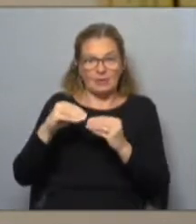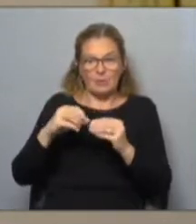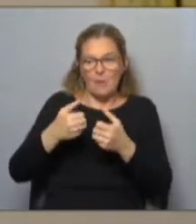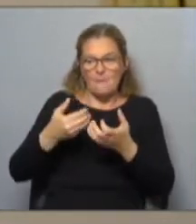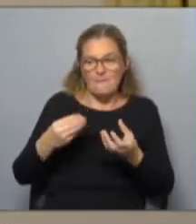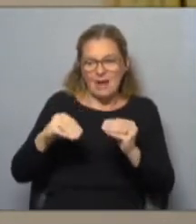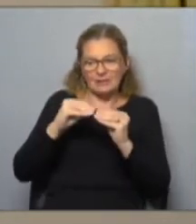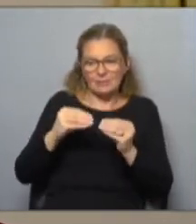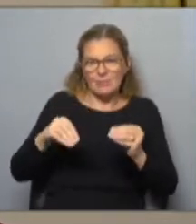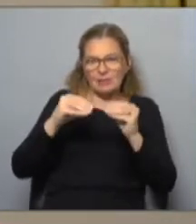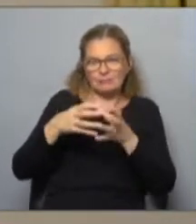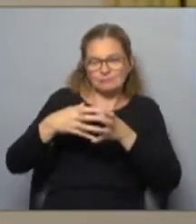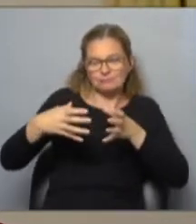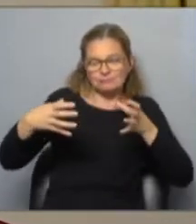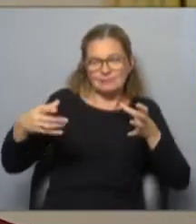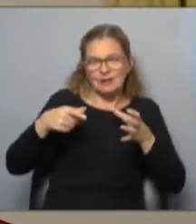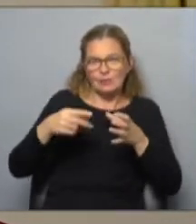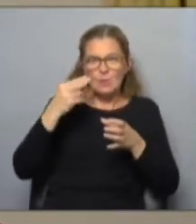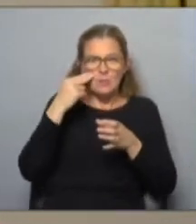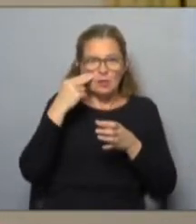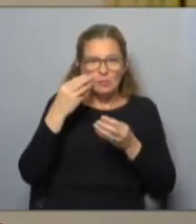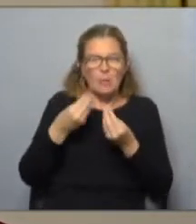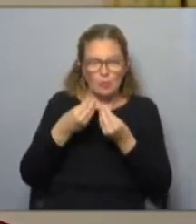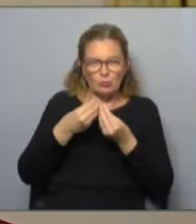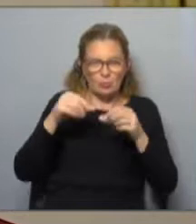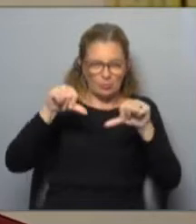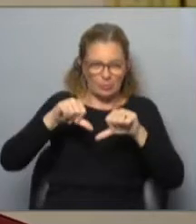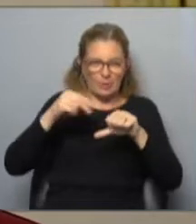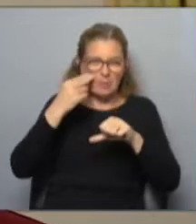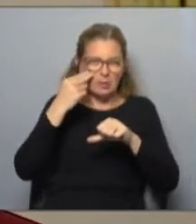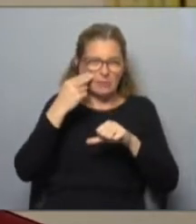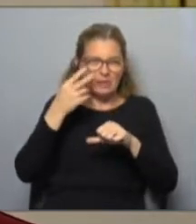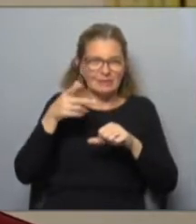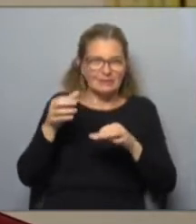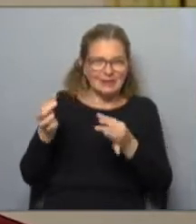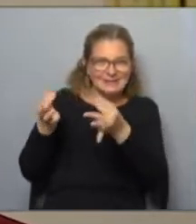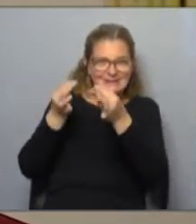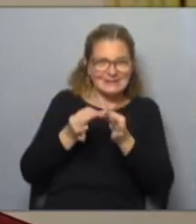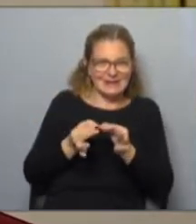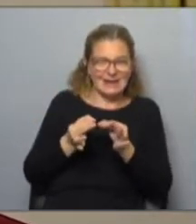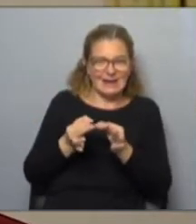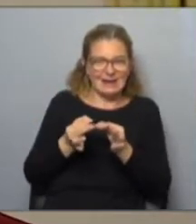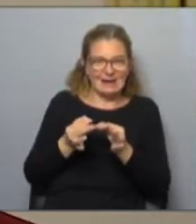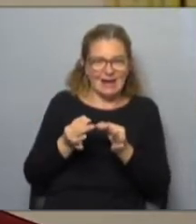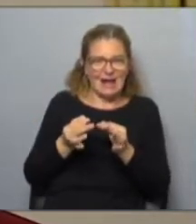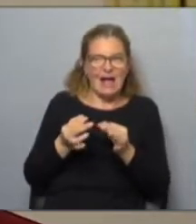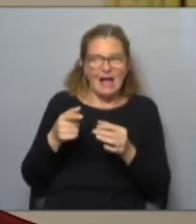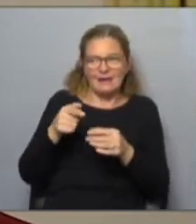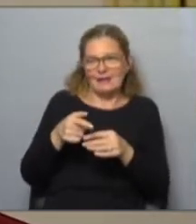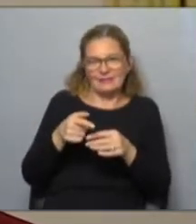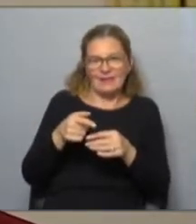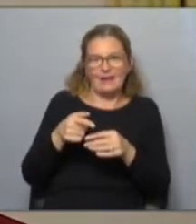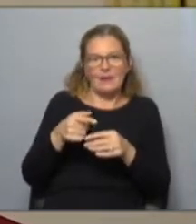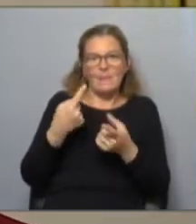multiplicarse y eso puede provocar que cause muchísimos daños. Una especie invasora es la que ya llega a un estado, es una especie exótica originalmente,